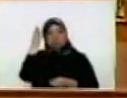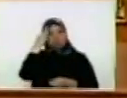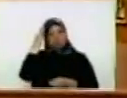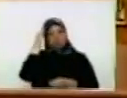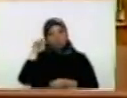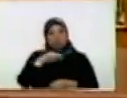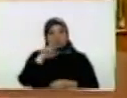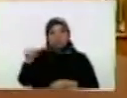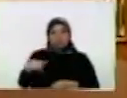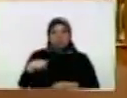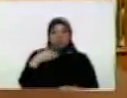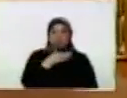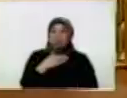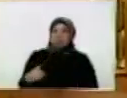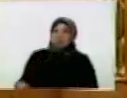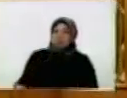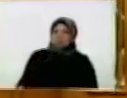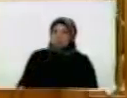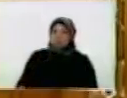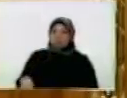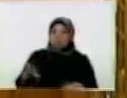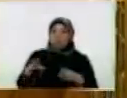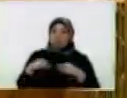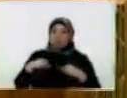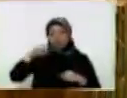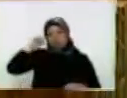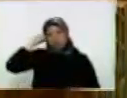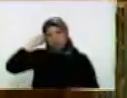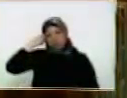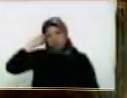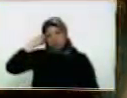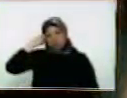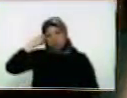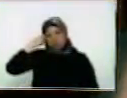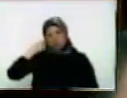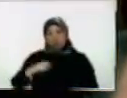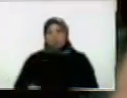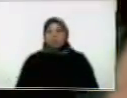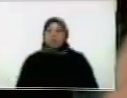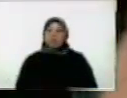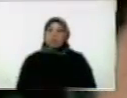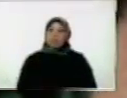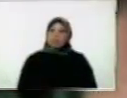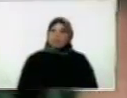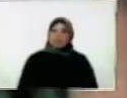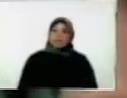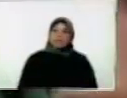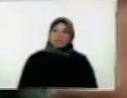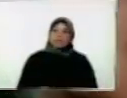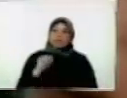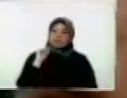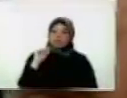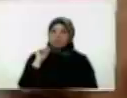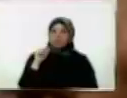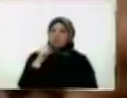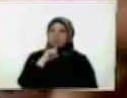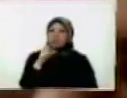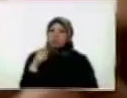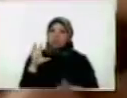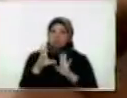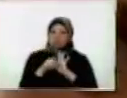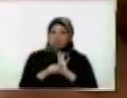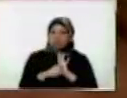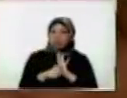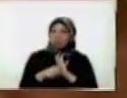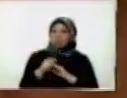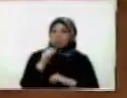presidente Nicolás Maduro, cuando asumió el cargo, ustedes recuerdan que uno de los puntos que él planteó es la corrupción, la